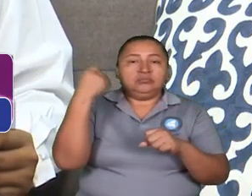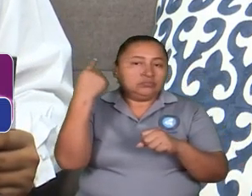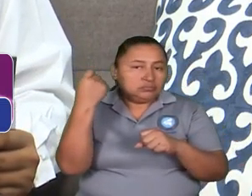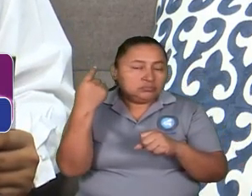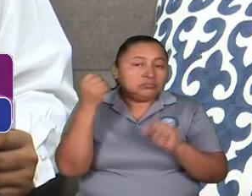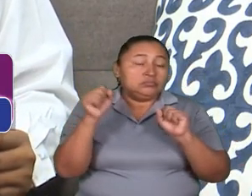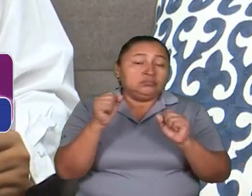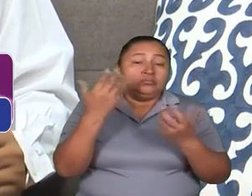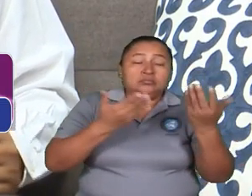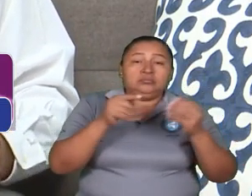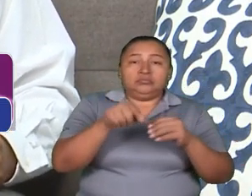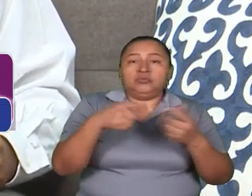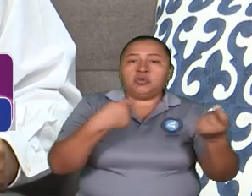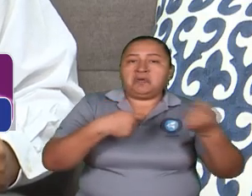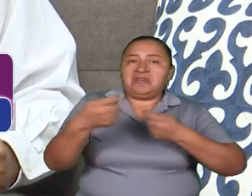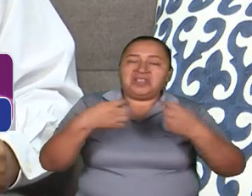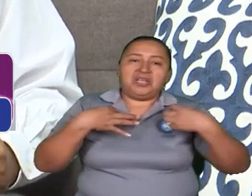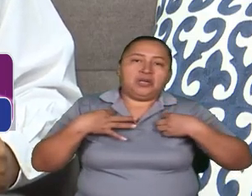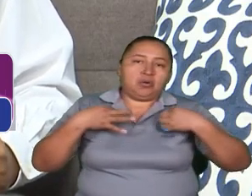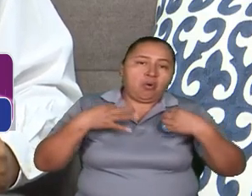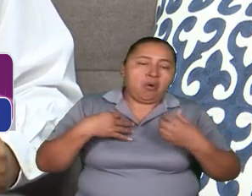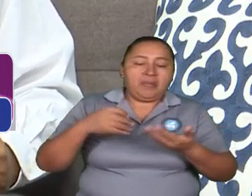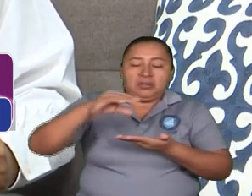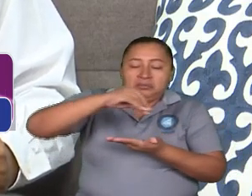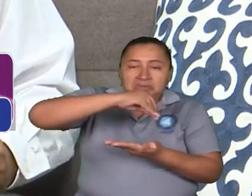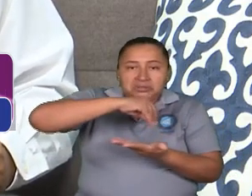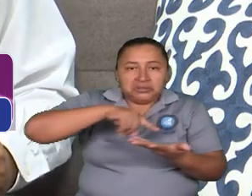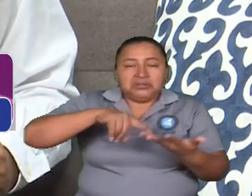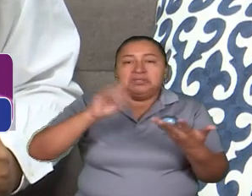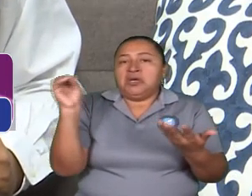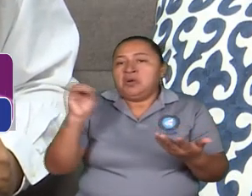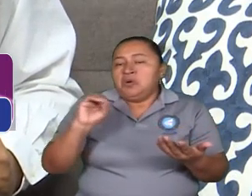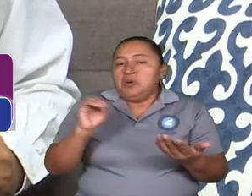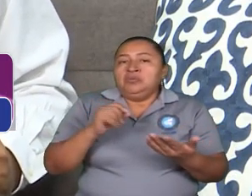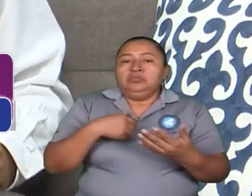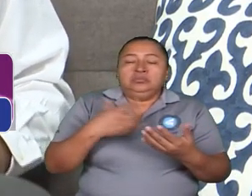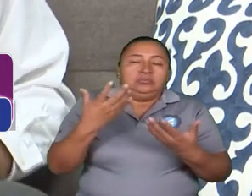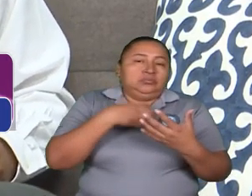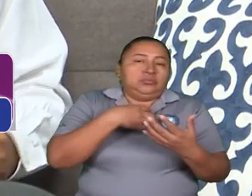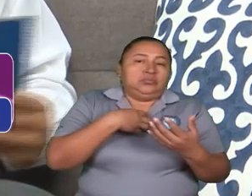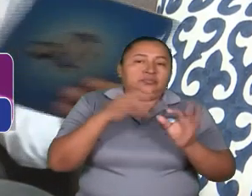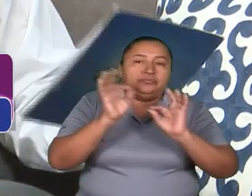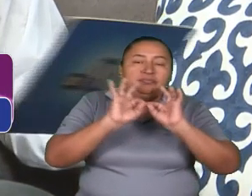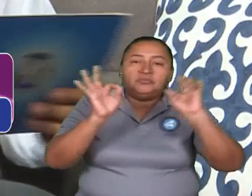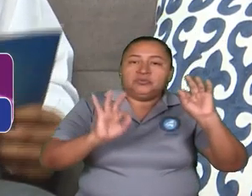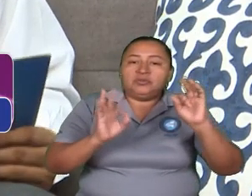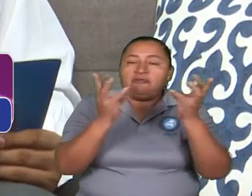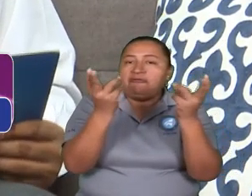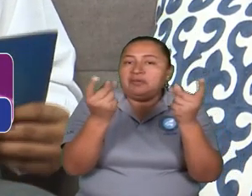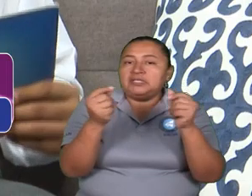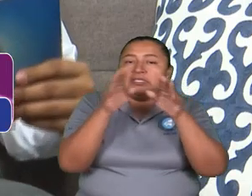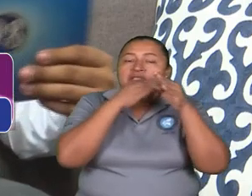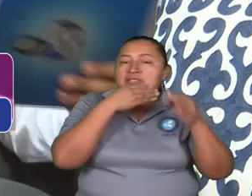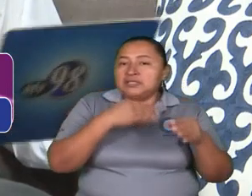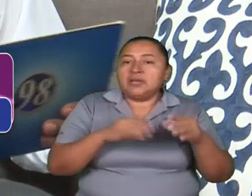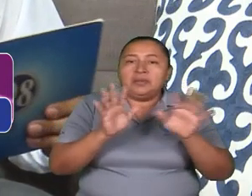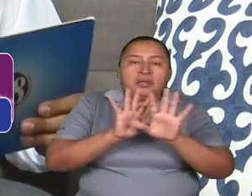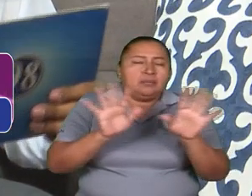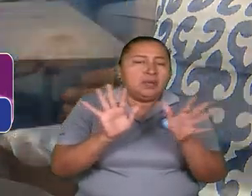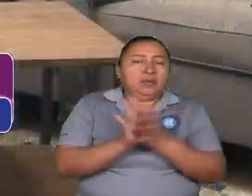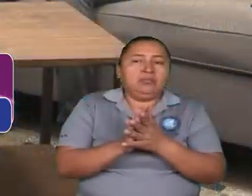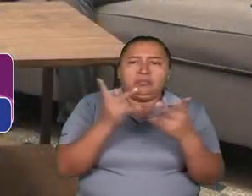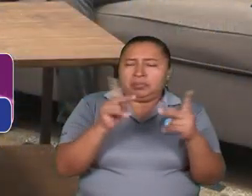tiene precios accesibles, hay desde regalos, sector ferretero, gastronomía, esa gastronomía el